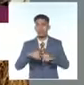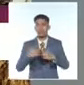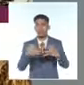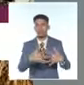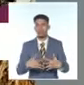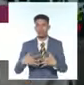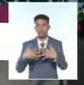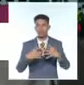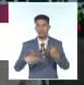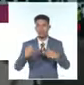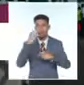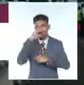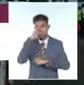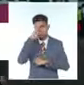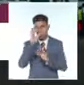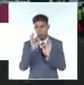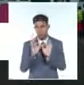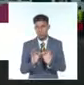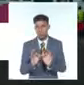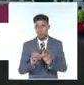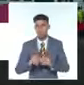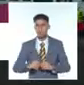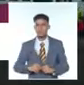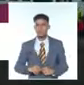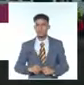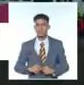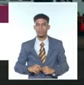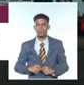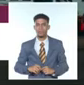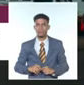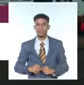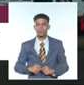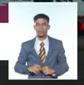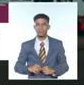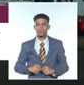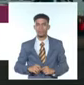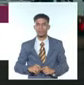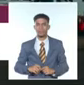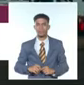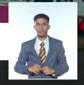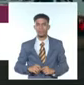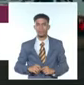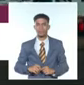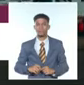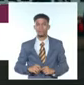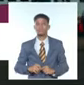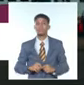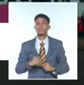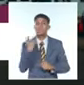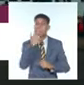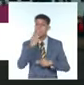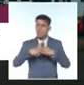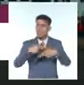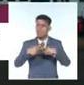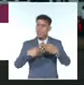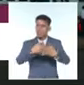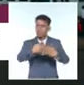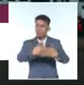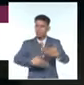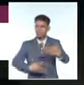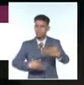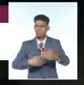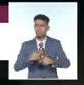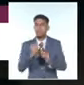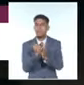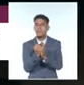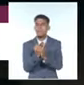financiero impuesto por el gobierno de los Estados Unidos contra nuestro país. Y entre quienes rubricaron el documento se encuentran el Premio Nobel de la